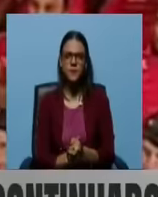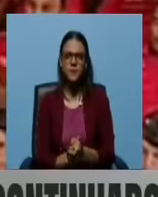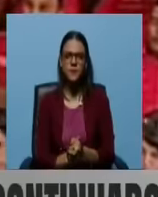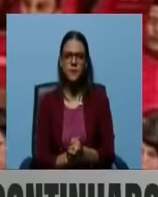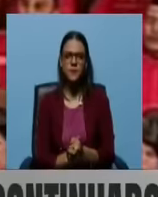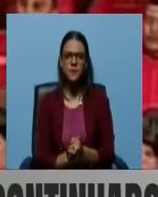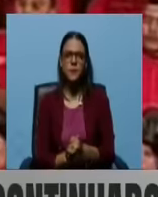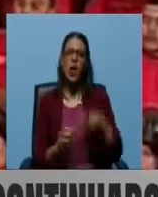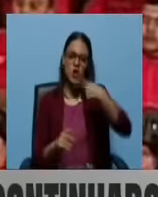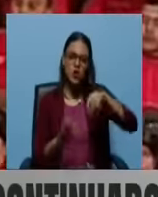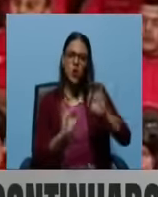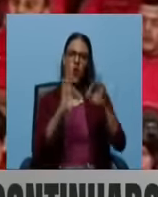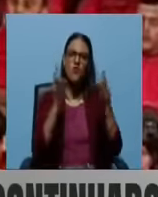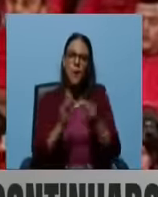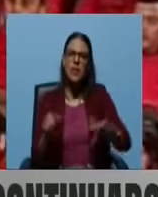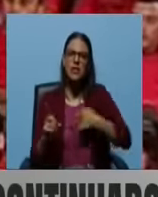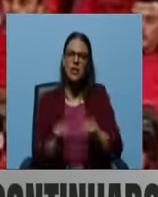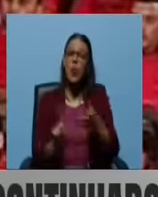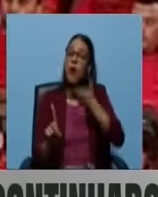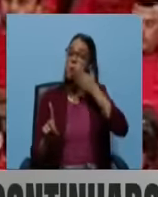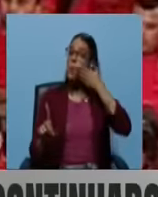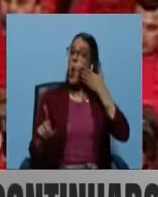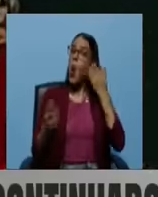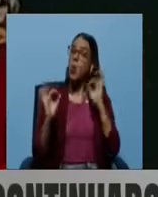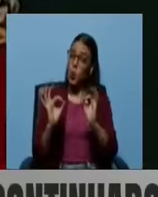Que nuestras familias se sientan orgullosas,